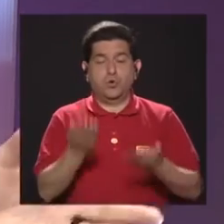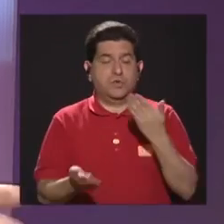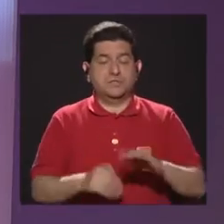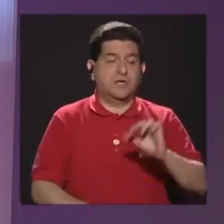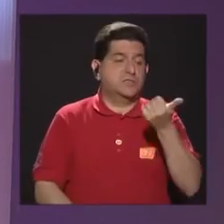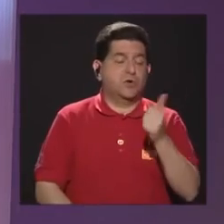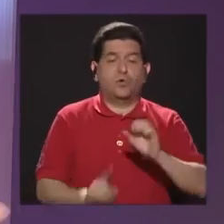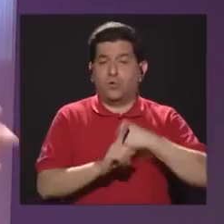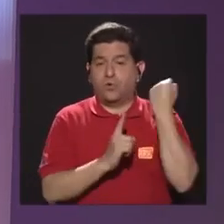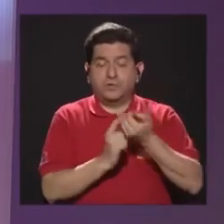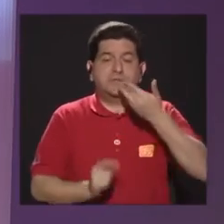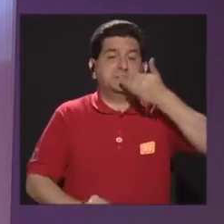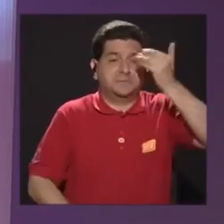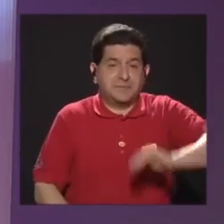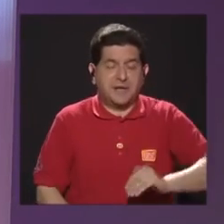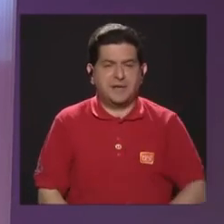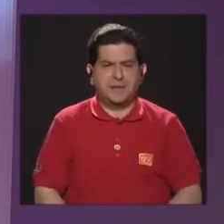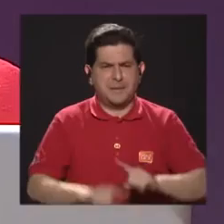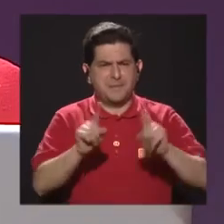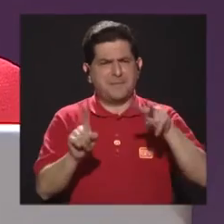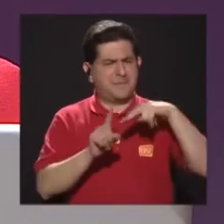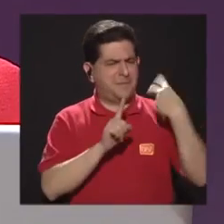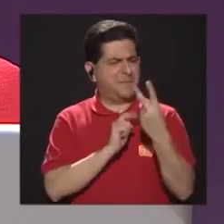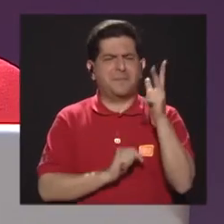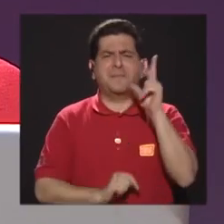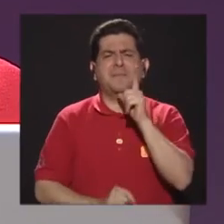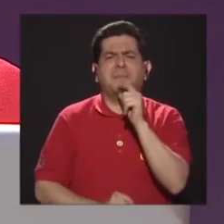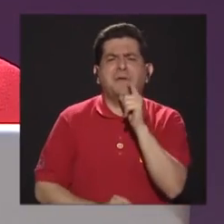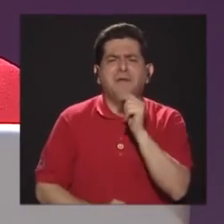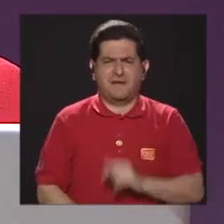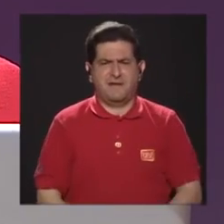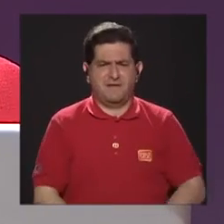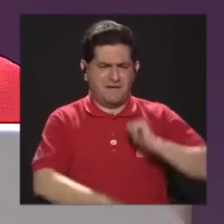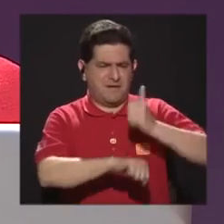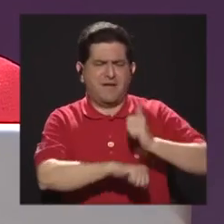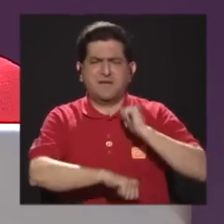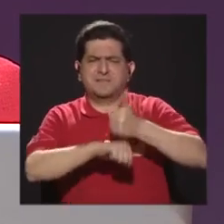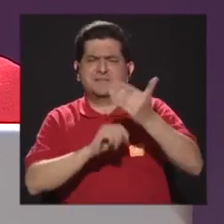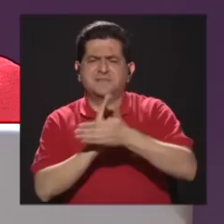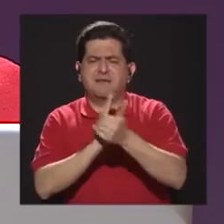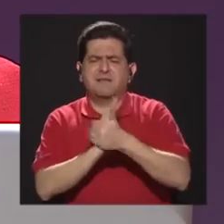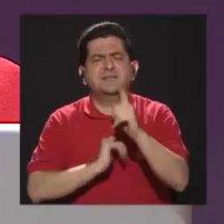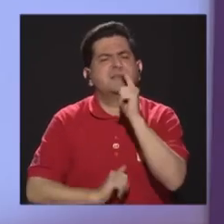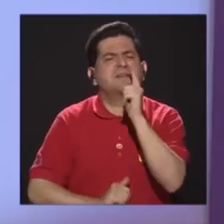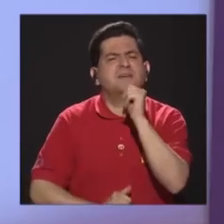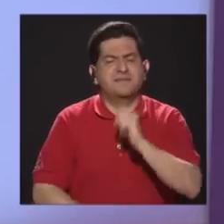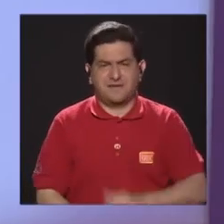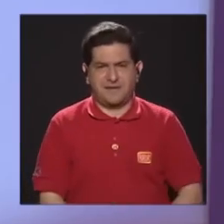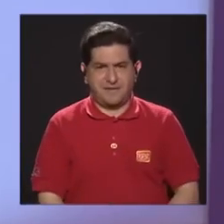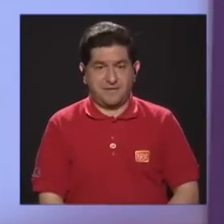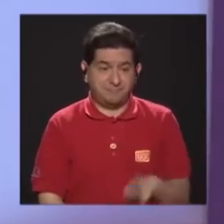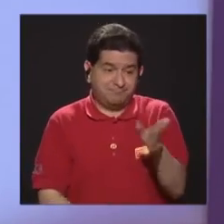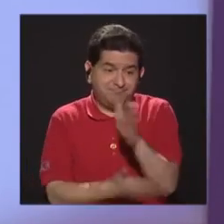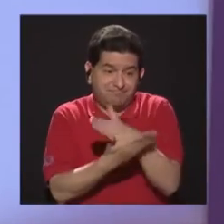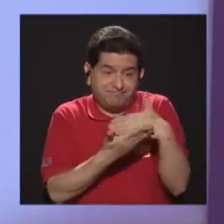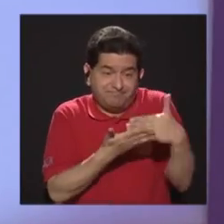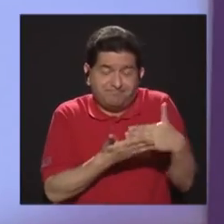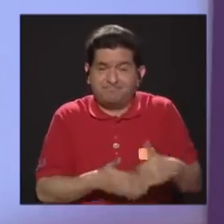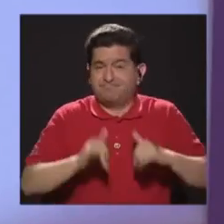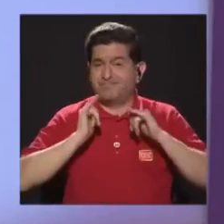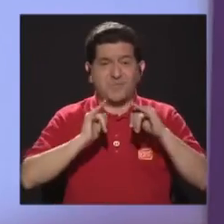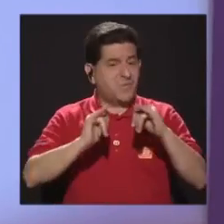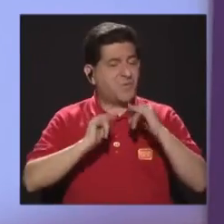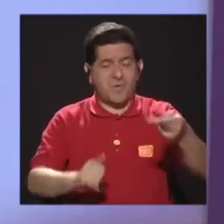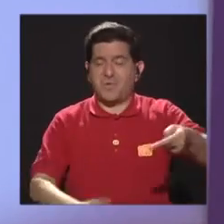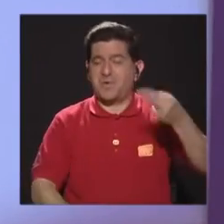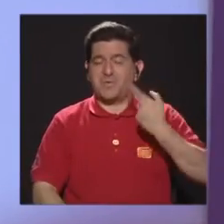Bueno, el asunto es quién las está viendo, quién es quien juzga cuáles son las capacidades. Y eso es parte, digamos, de la desigualdad